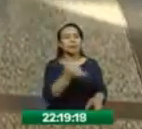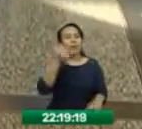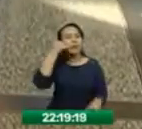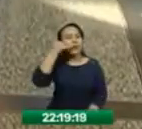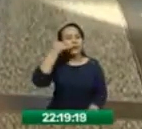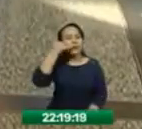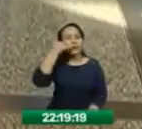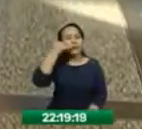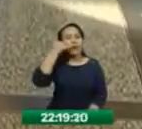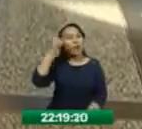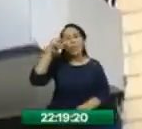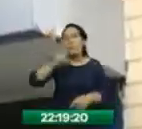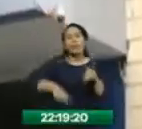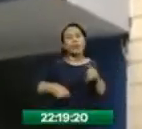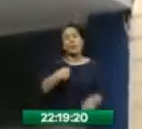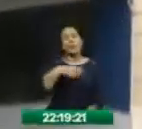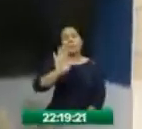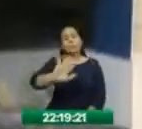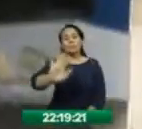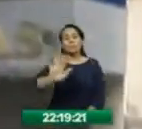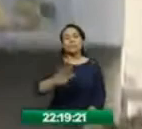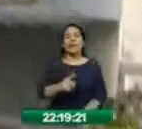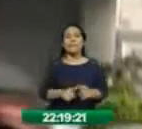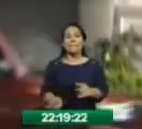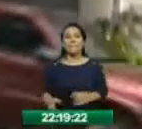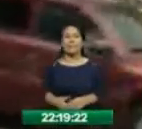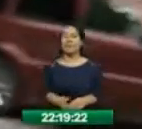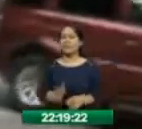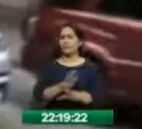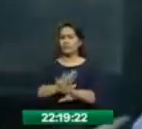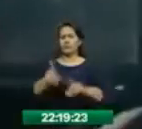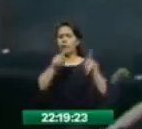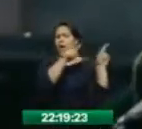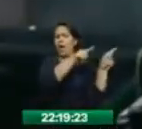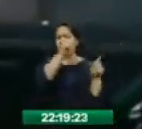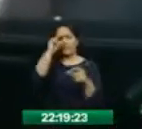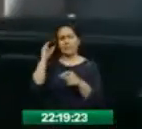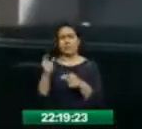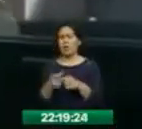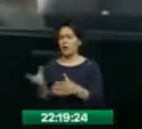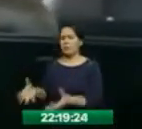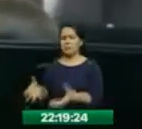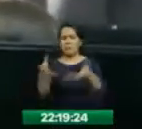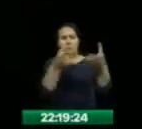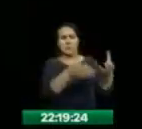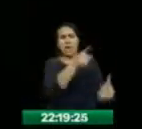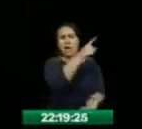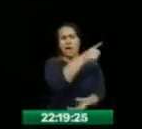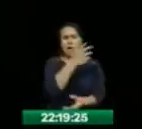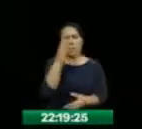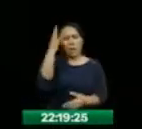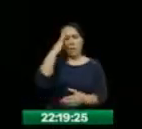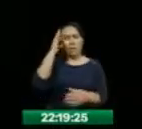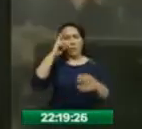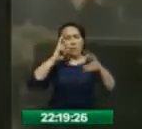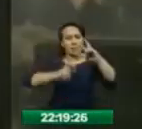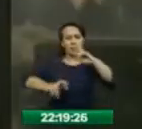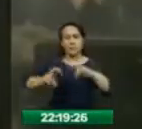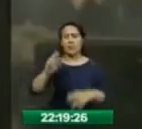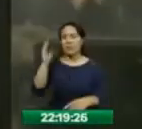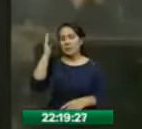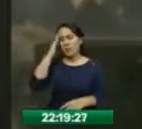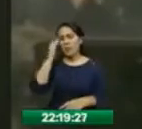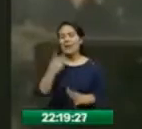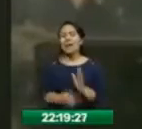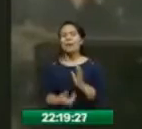telefónica, indicando que no sería posible, pero que han facilitado todo la fiscalía para que ésta saque sus conclusiones y así saber lo que